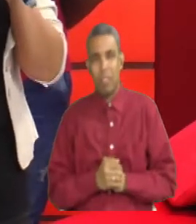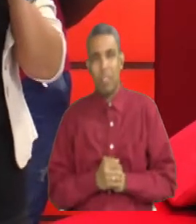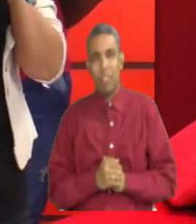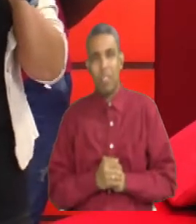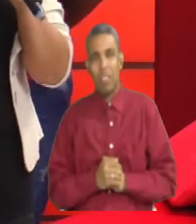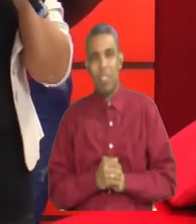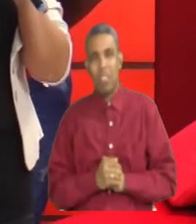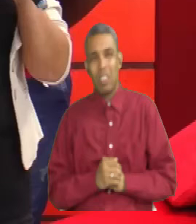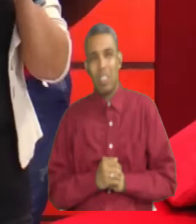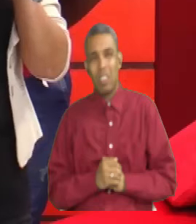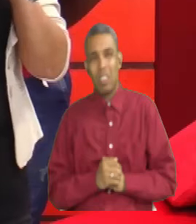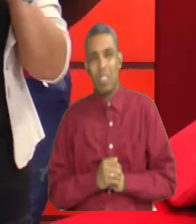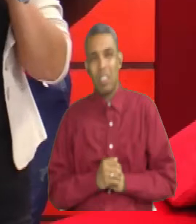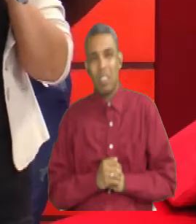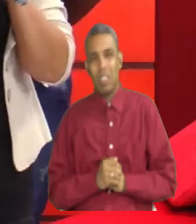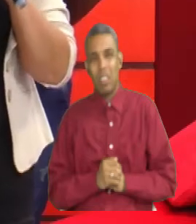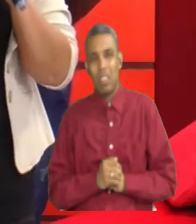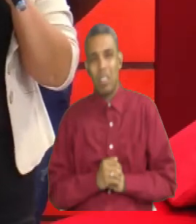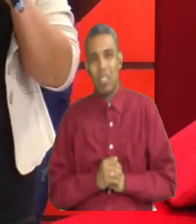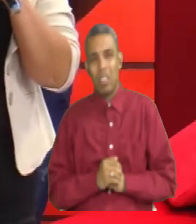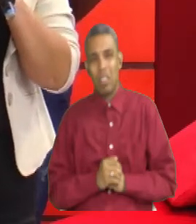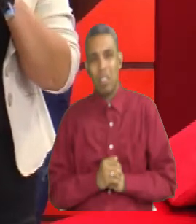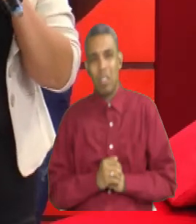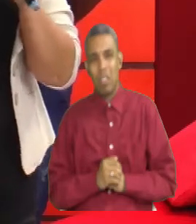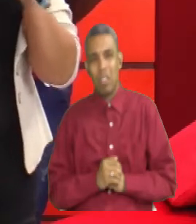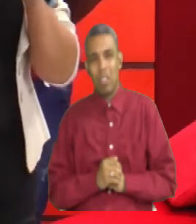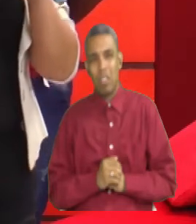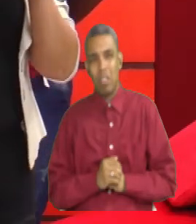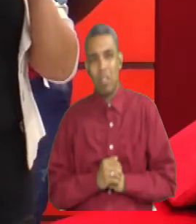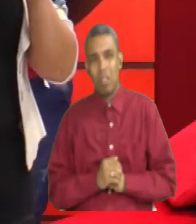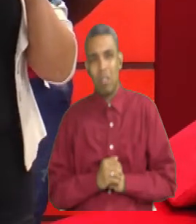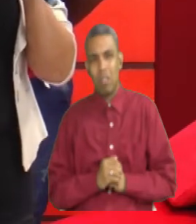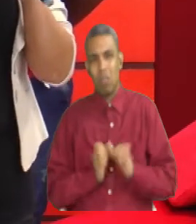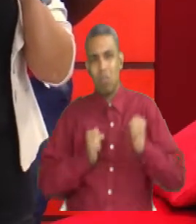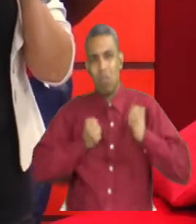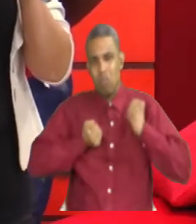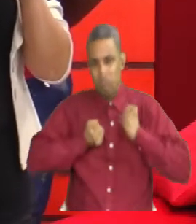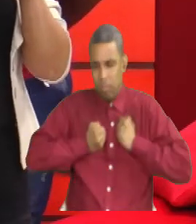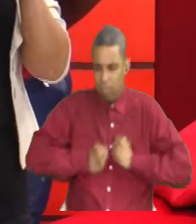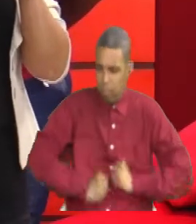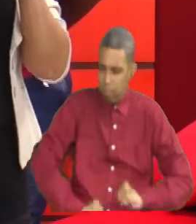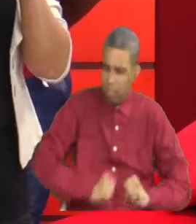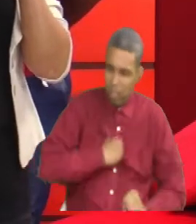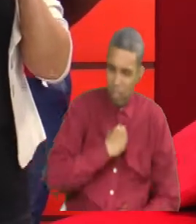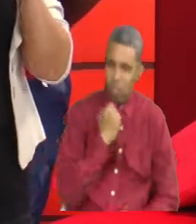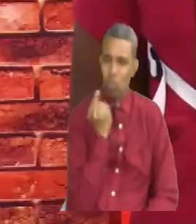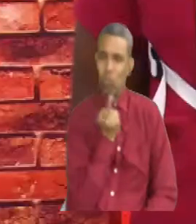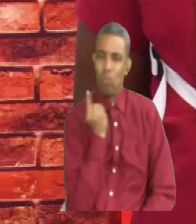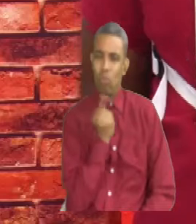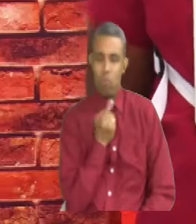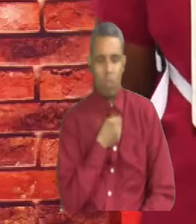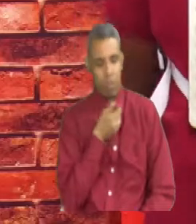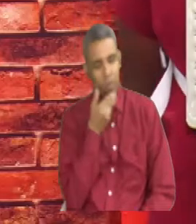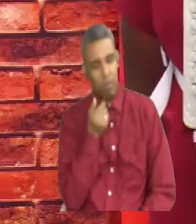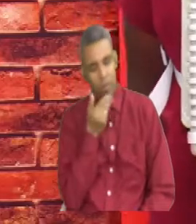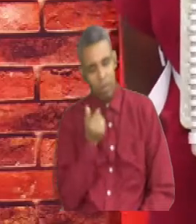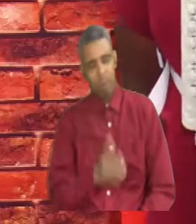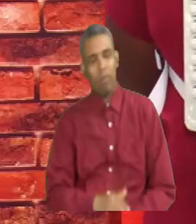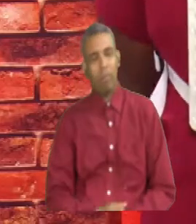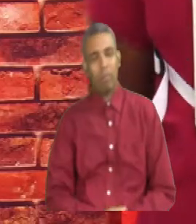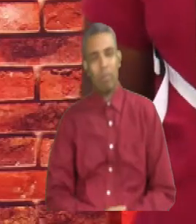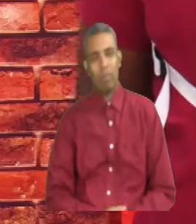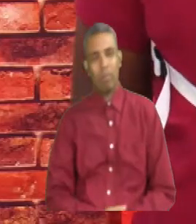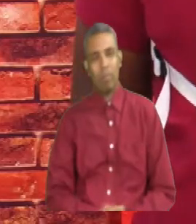trabajando fuertemente en la promoción de esta canción. Mejor Estar Sola es el inicio de todo